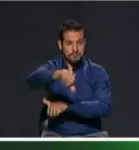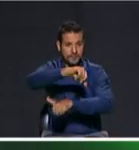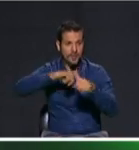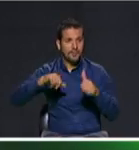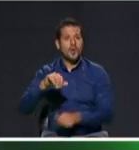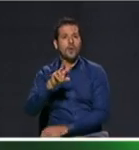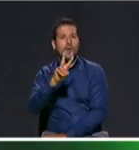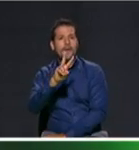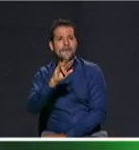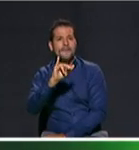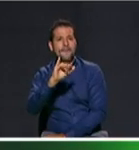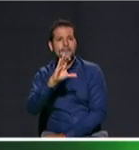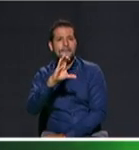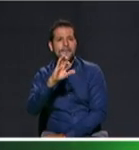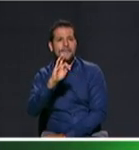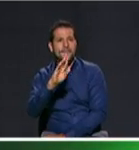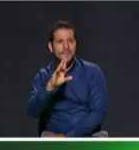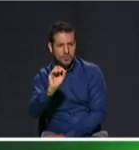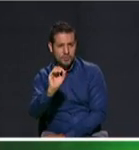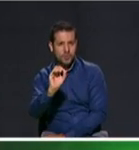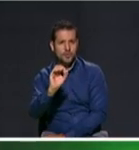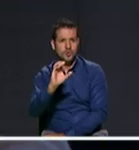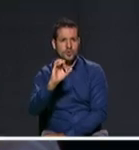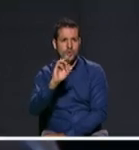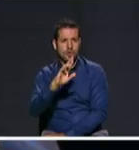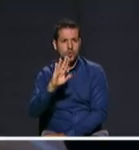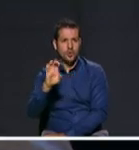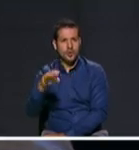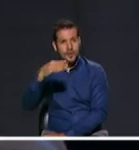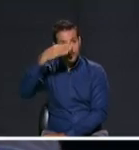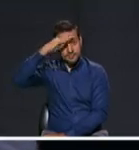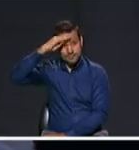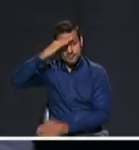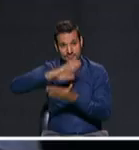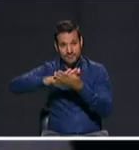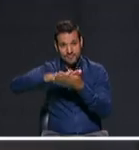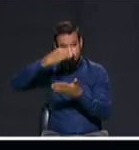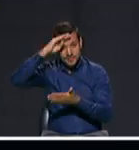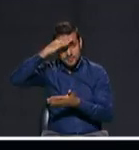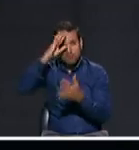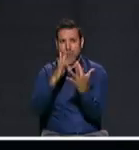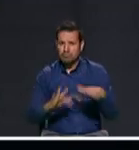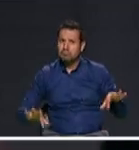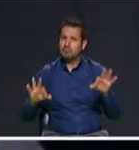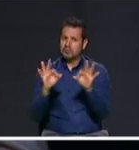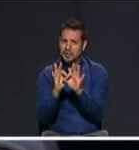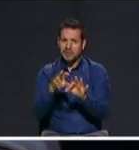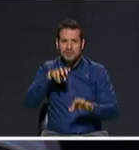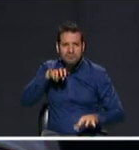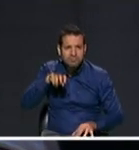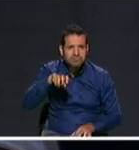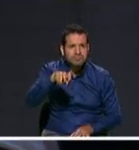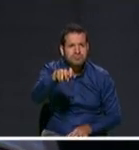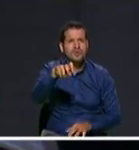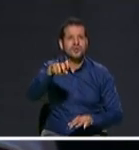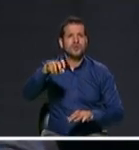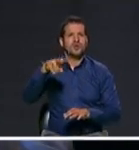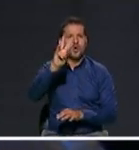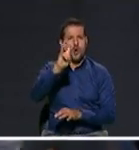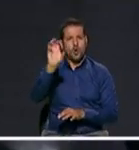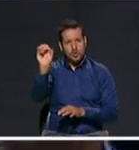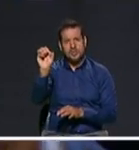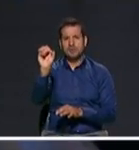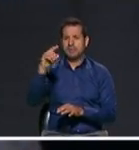correa su paquete de propuestas de obras públicas para la ciudad pues es muy importante las obras de movilidad el corredor de la che el metro ligero